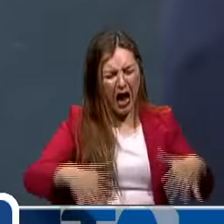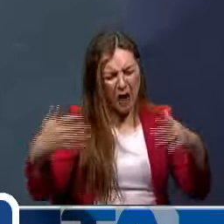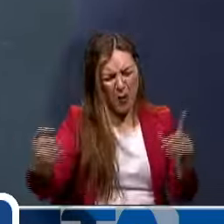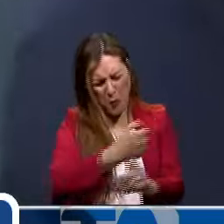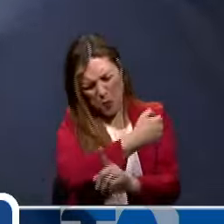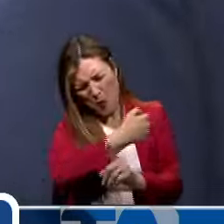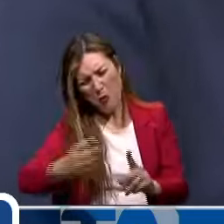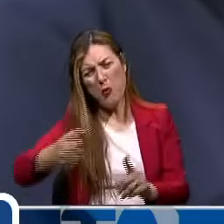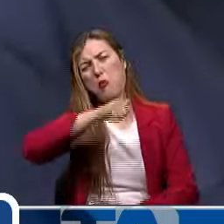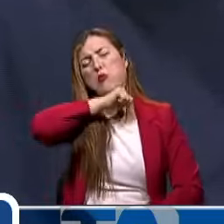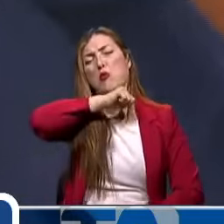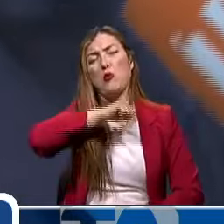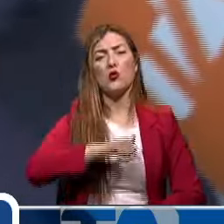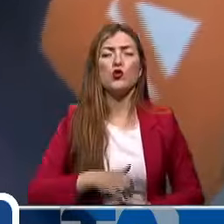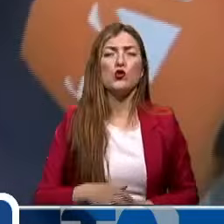hasta